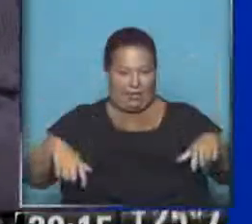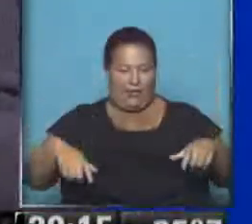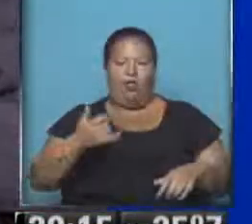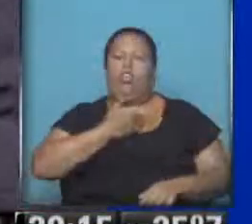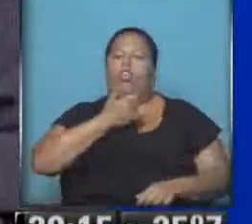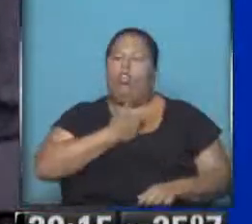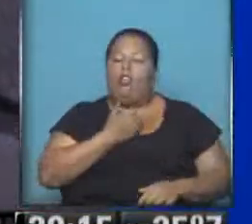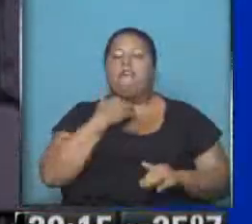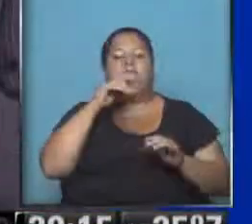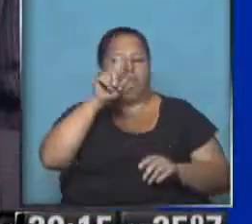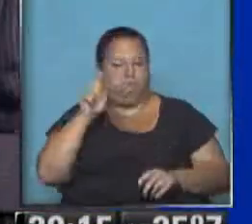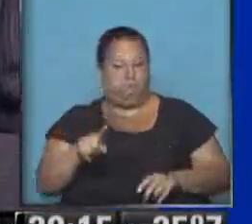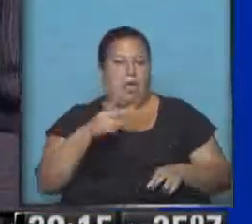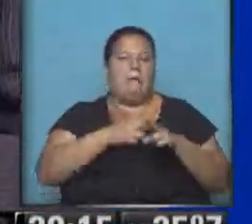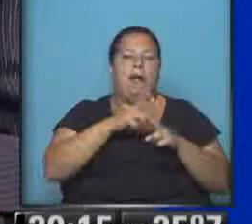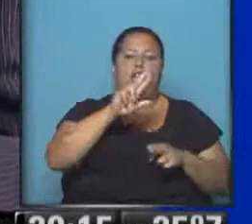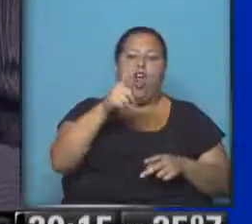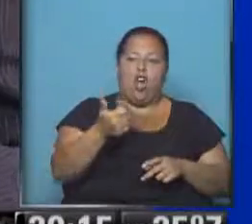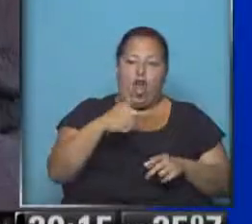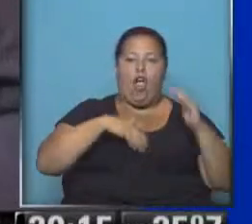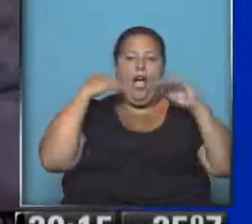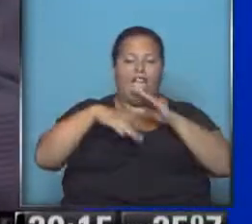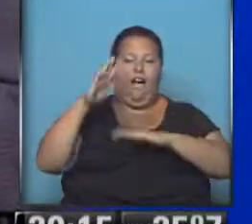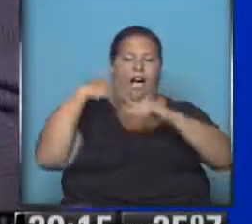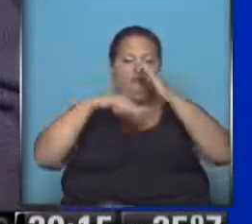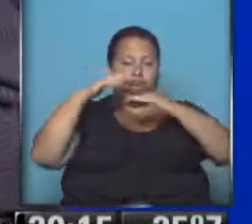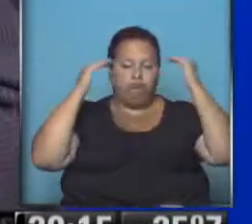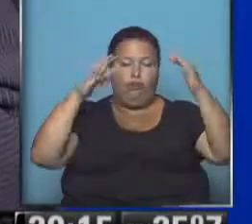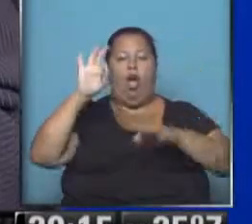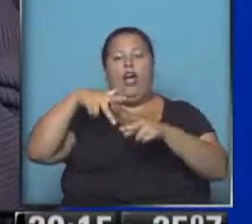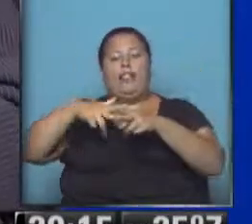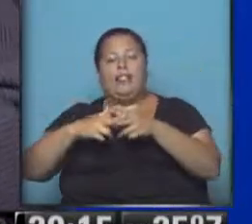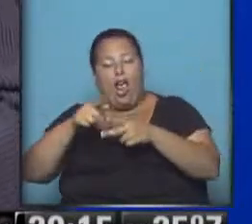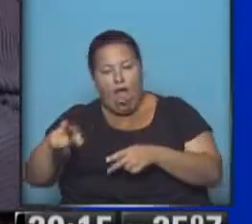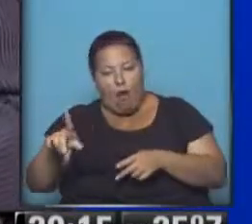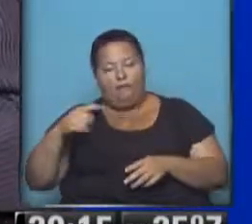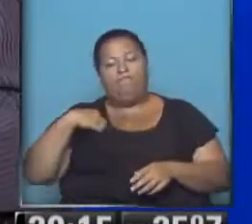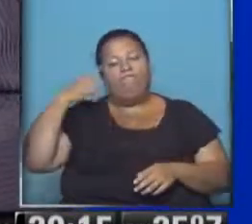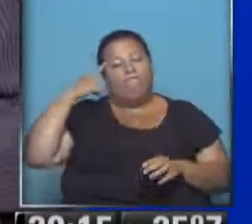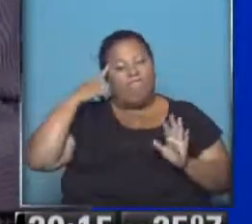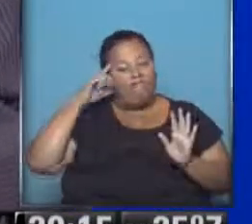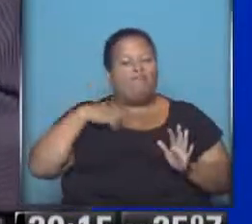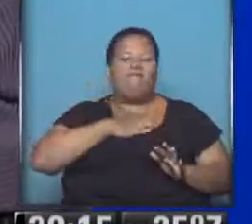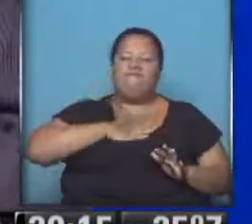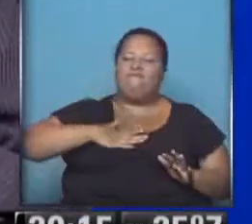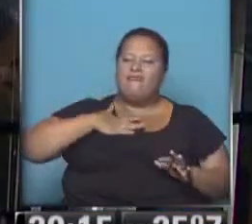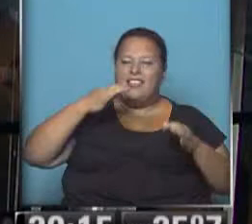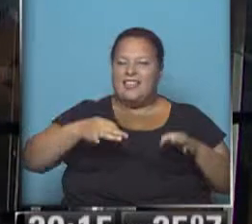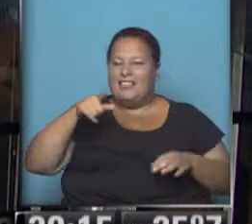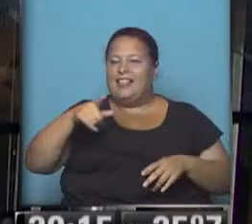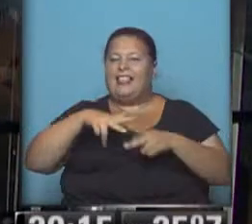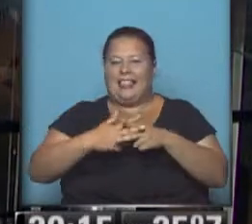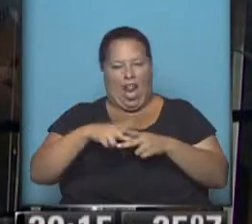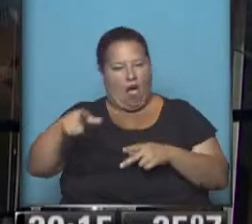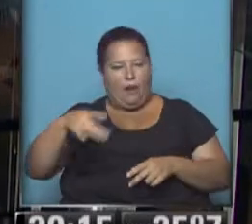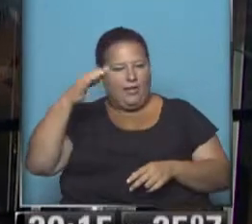¿Dónde? No se sabe. O Parque Roca, que está siendo techado, o Tecnópolis. Yo me quedo y me da la sensación que este último